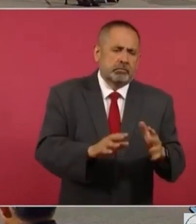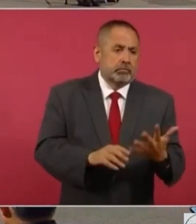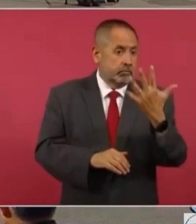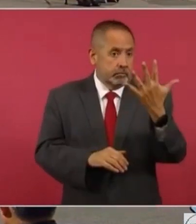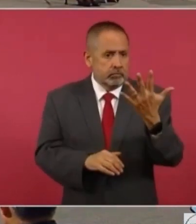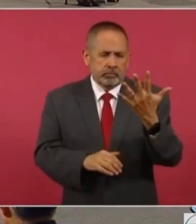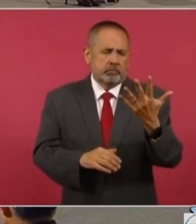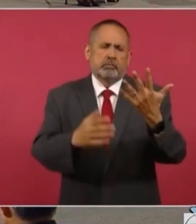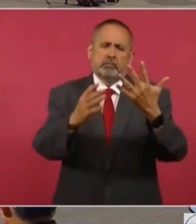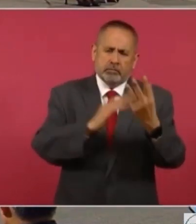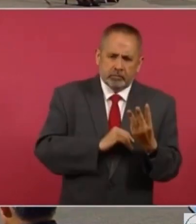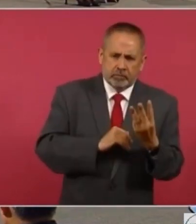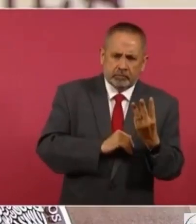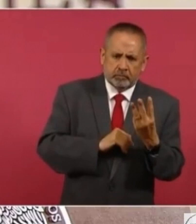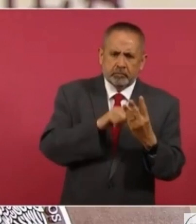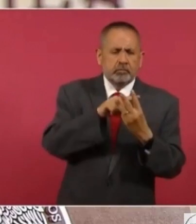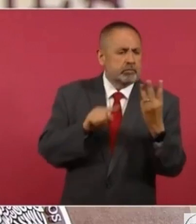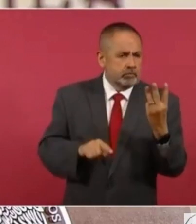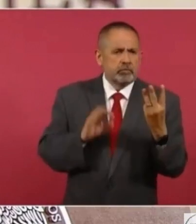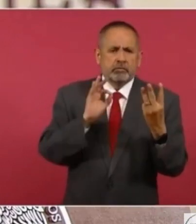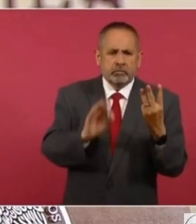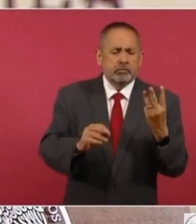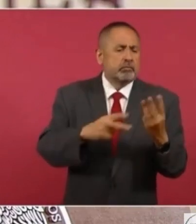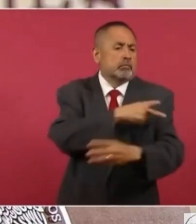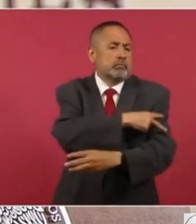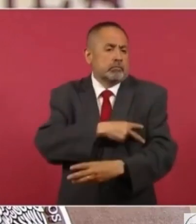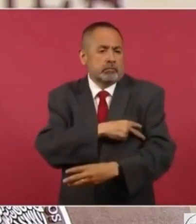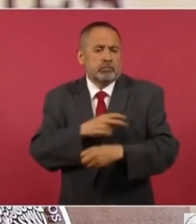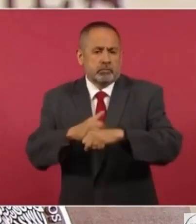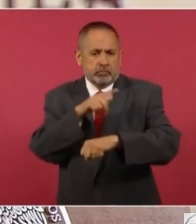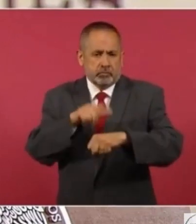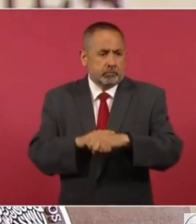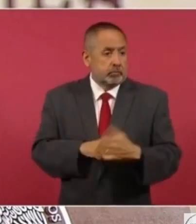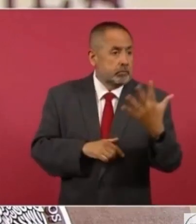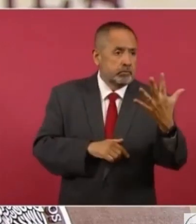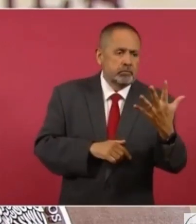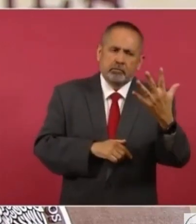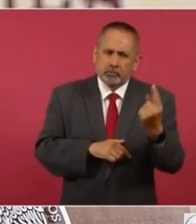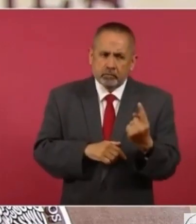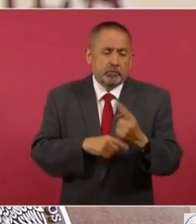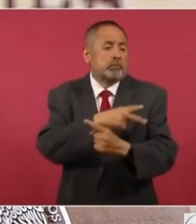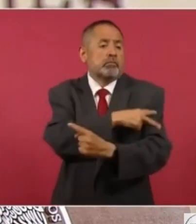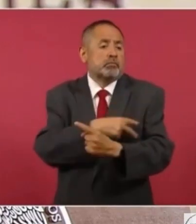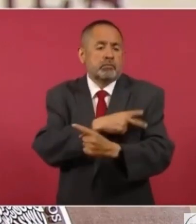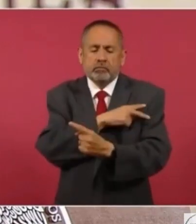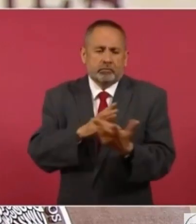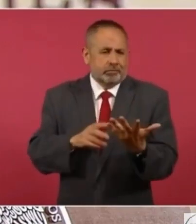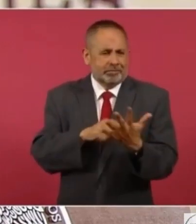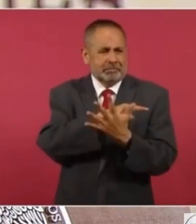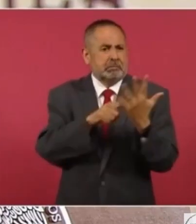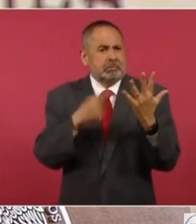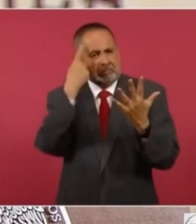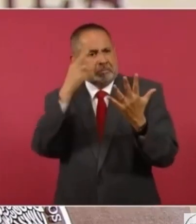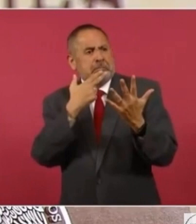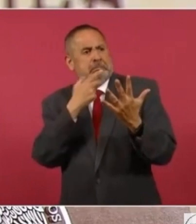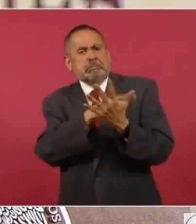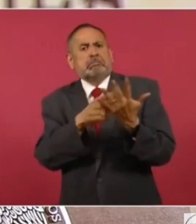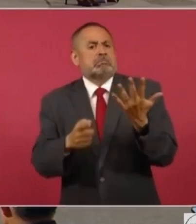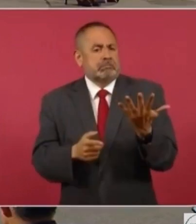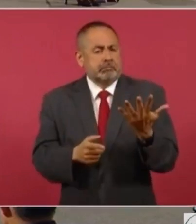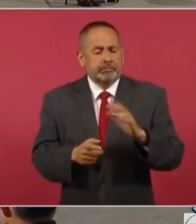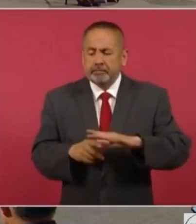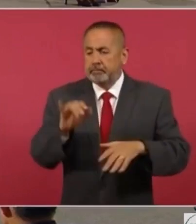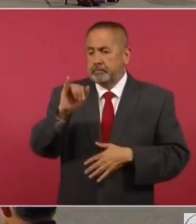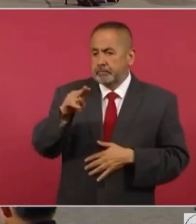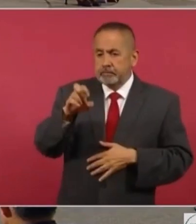vocalías nacionales y de 5 a 1 las vocalías locales. El INE reasignará su puesto al